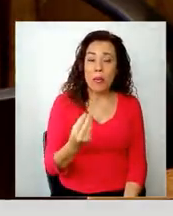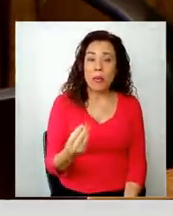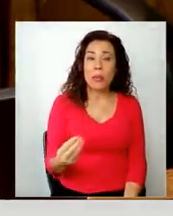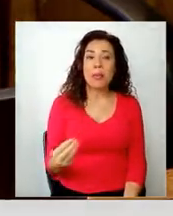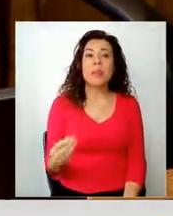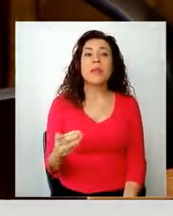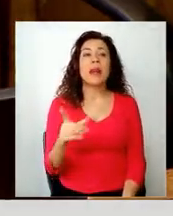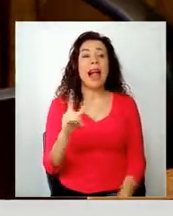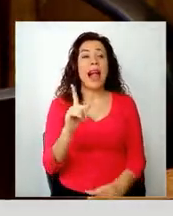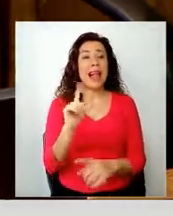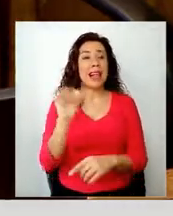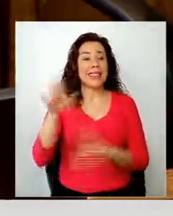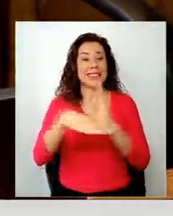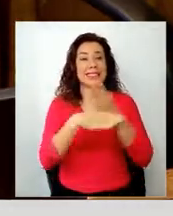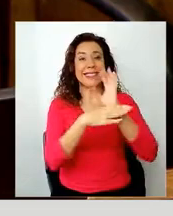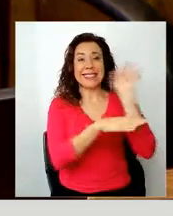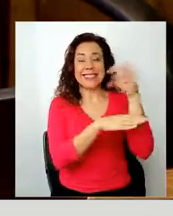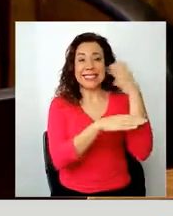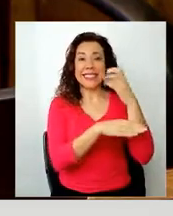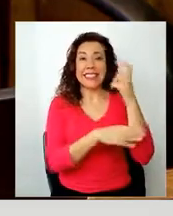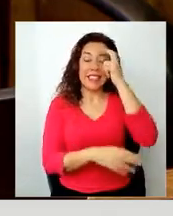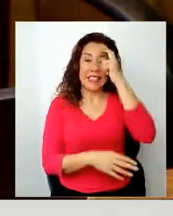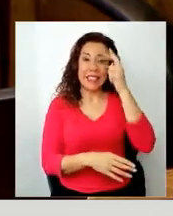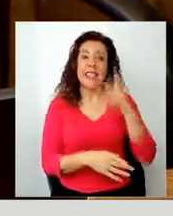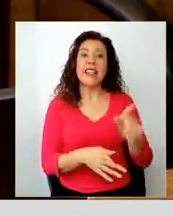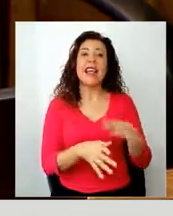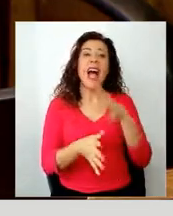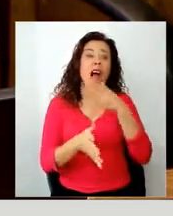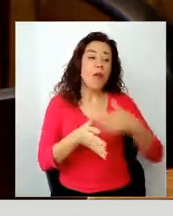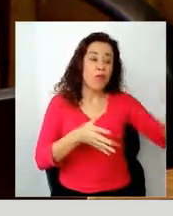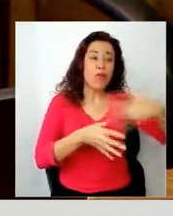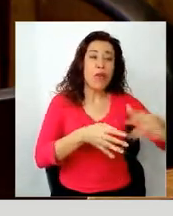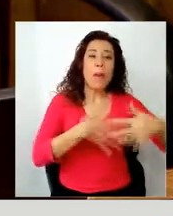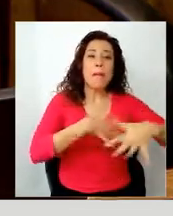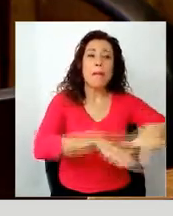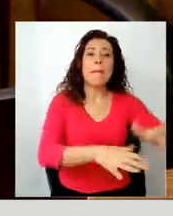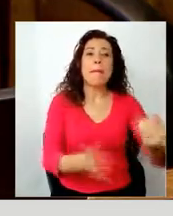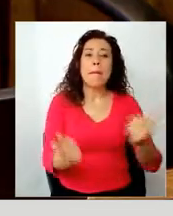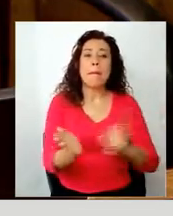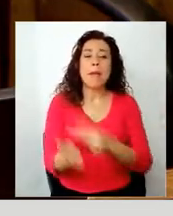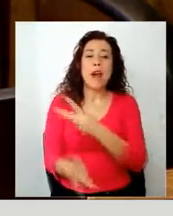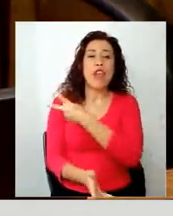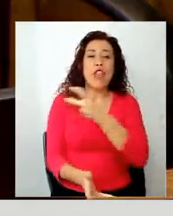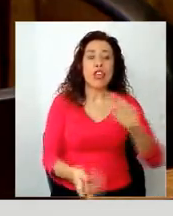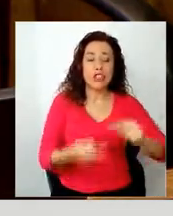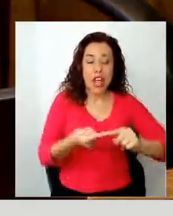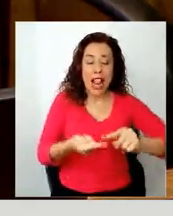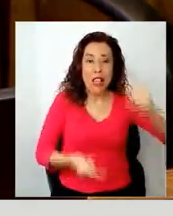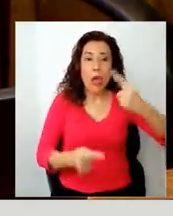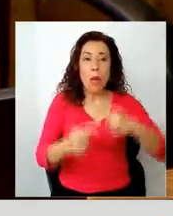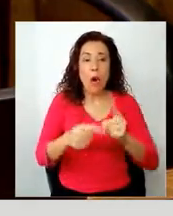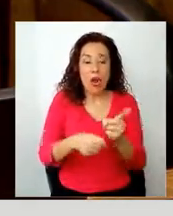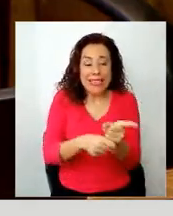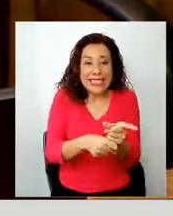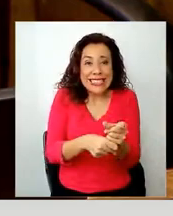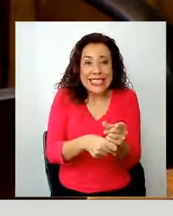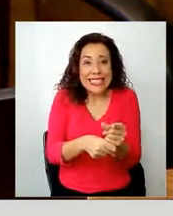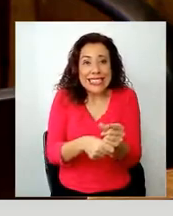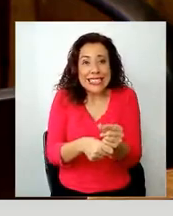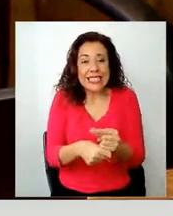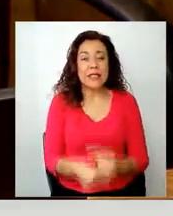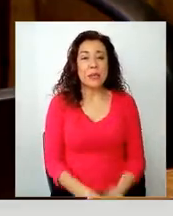coquimbo se evacuan al mar 1200 litros por segundo mil doscientos litros por segundo